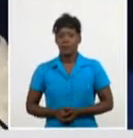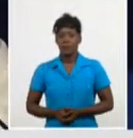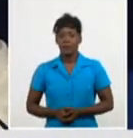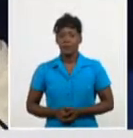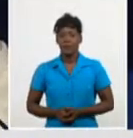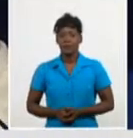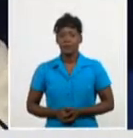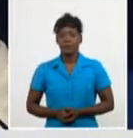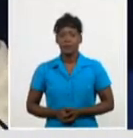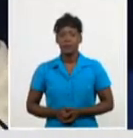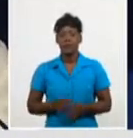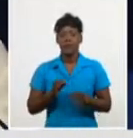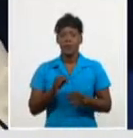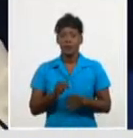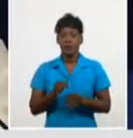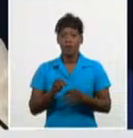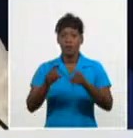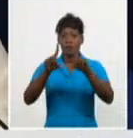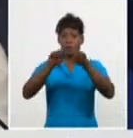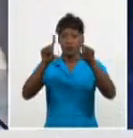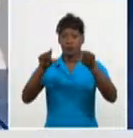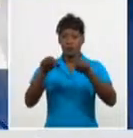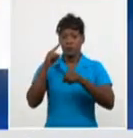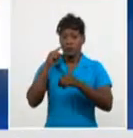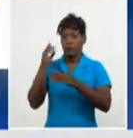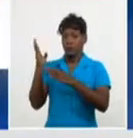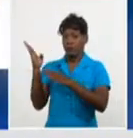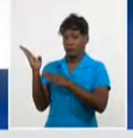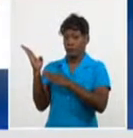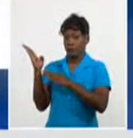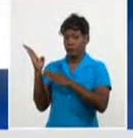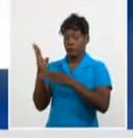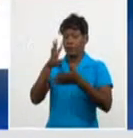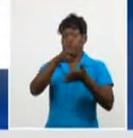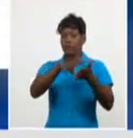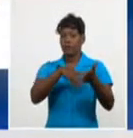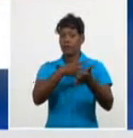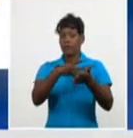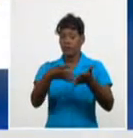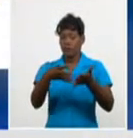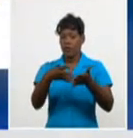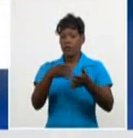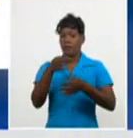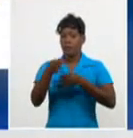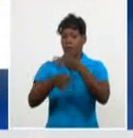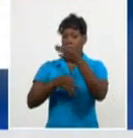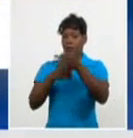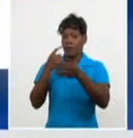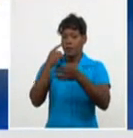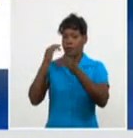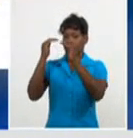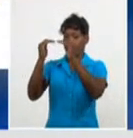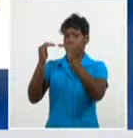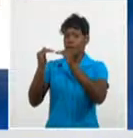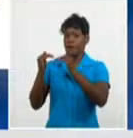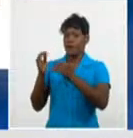en la pantalla con un gráfico que le habíamos pedido. Miren,